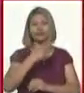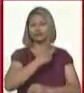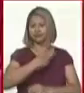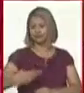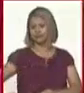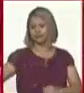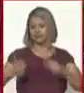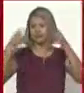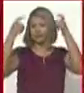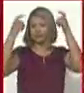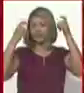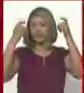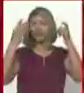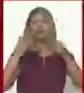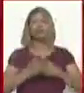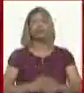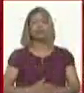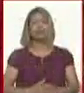soberana, que